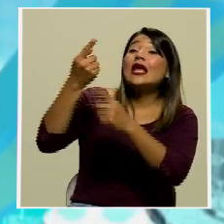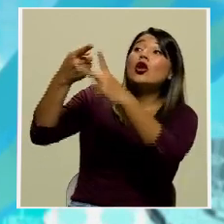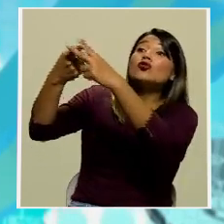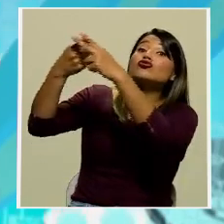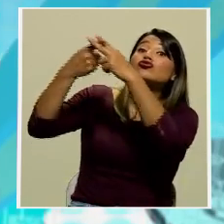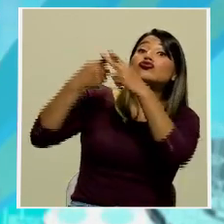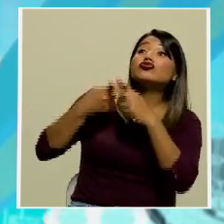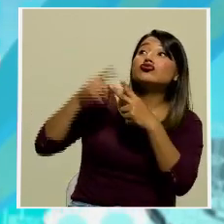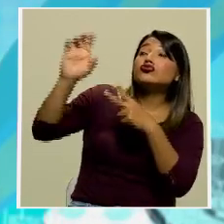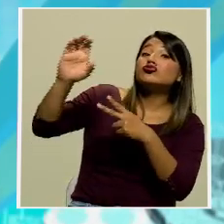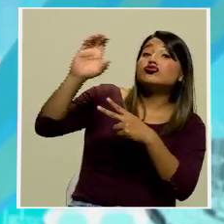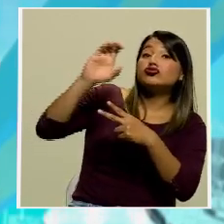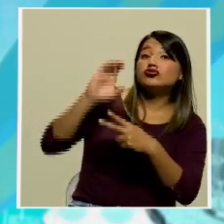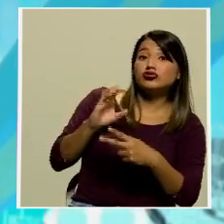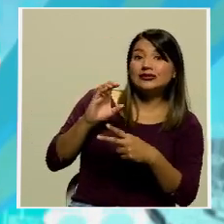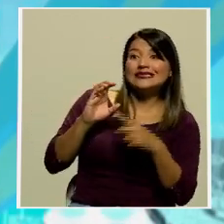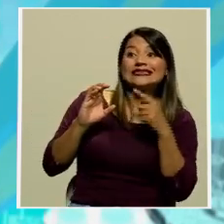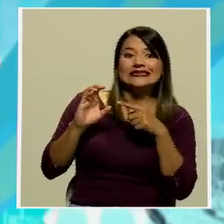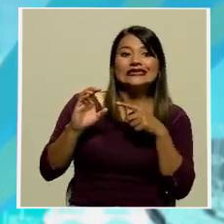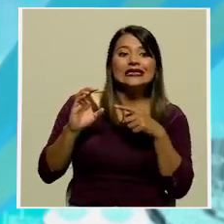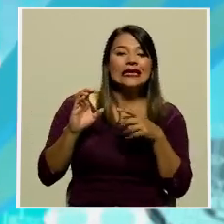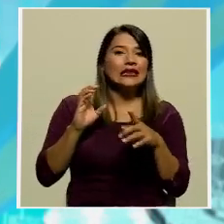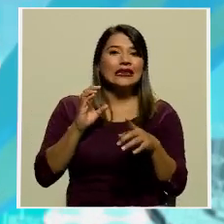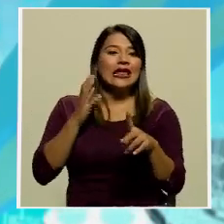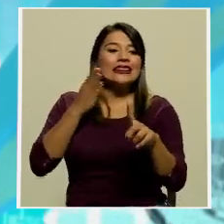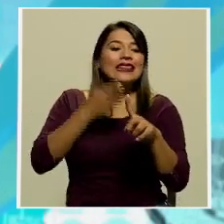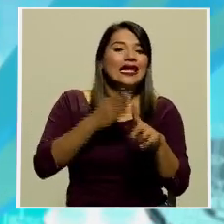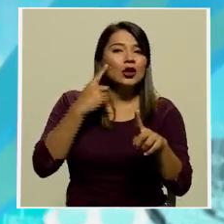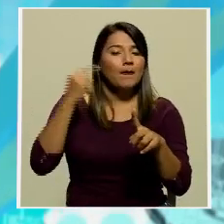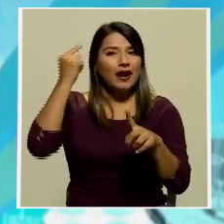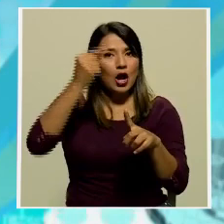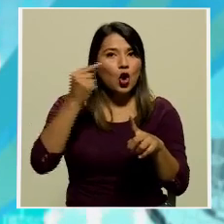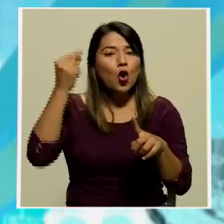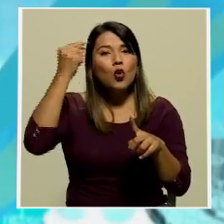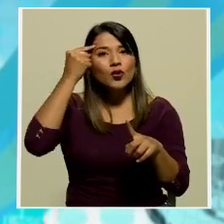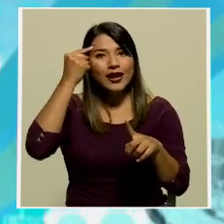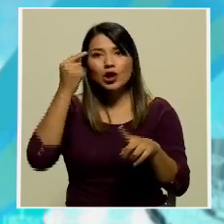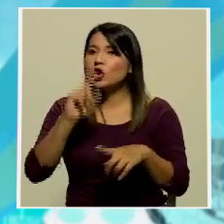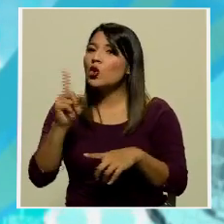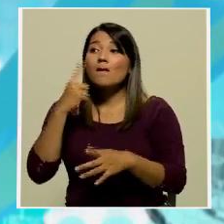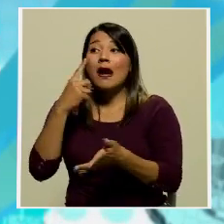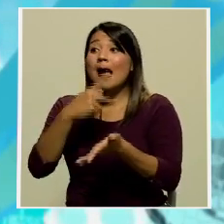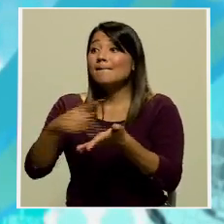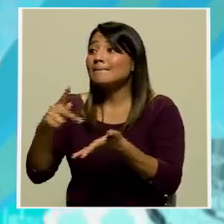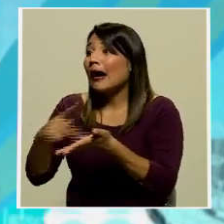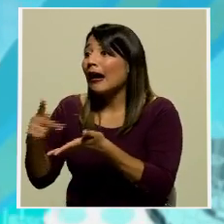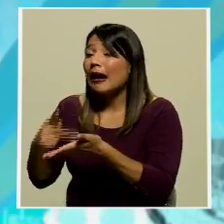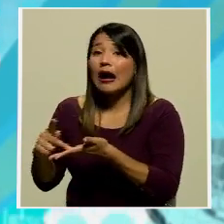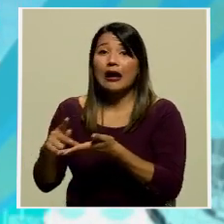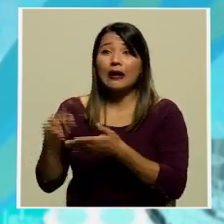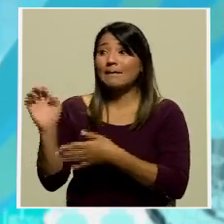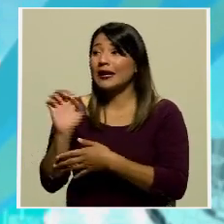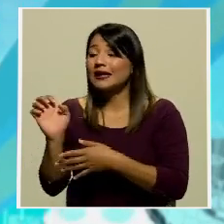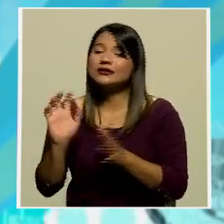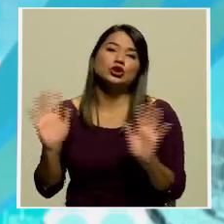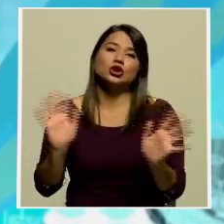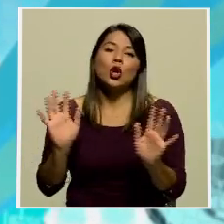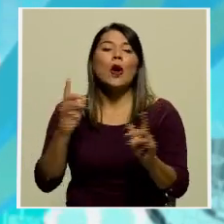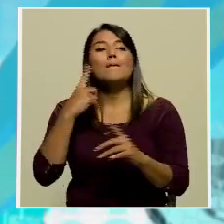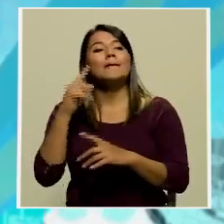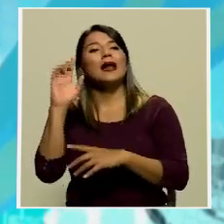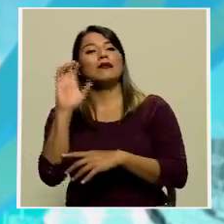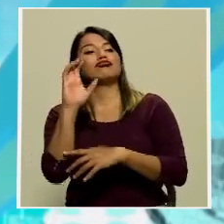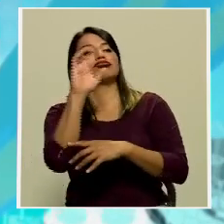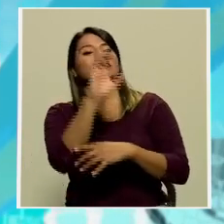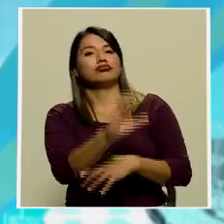arcas del gobierno, es decir, es una especie de triangulación de los recursos a través del Banco de la República de Colombia que van